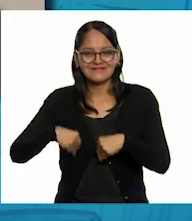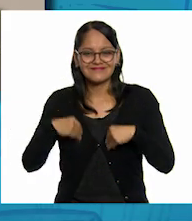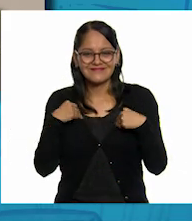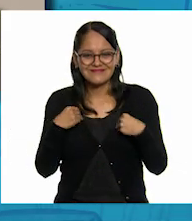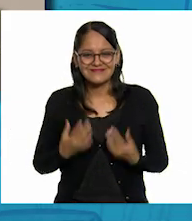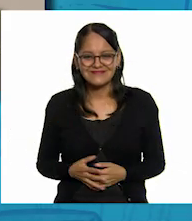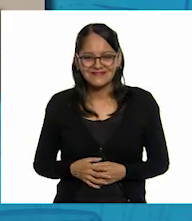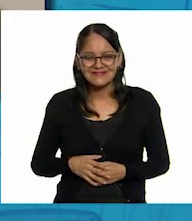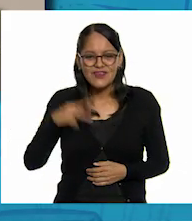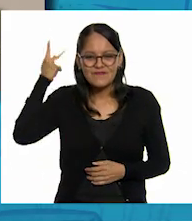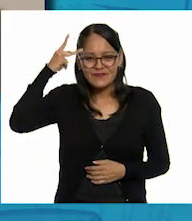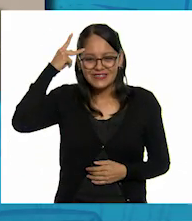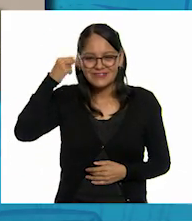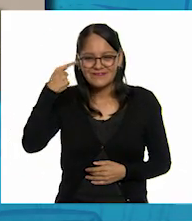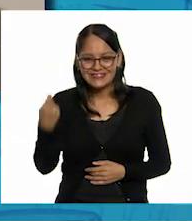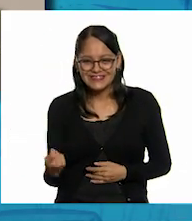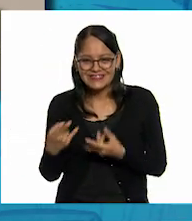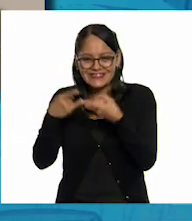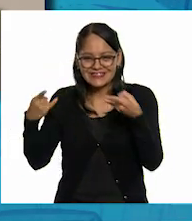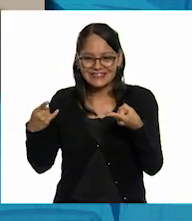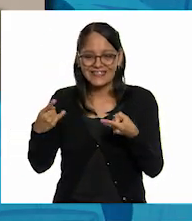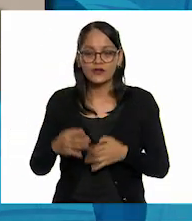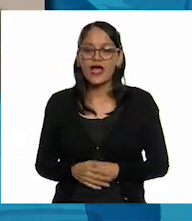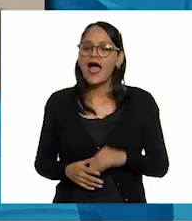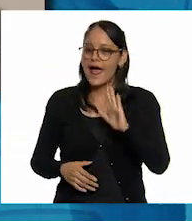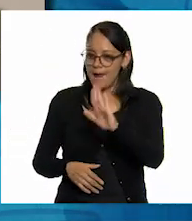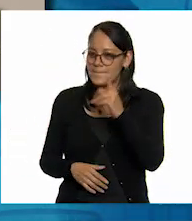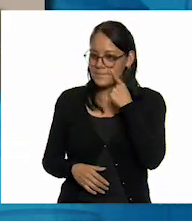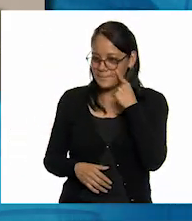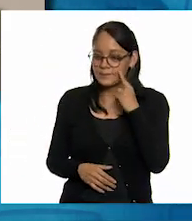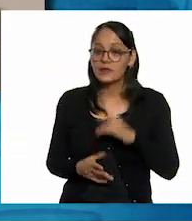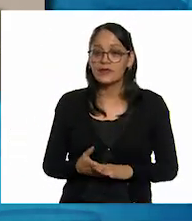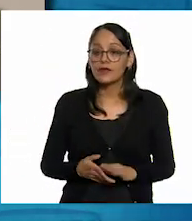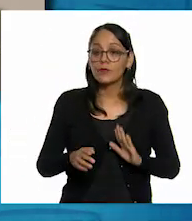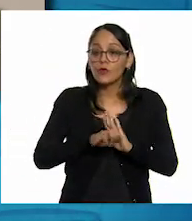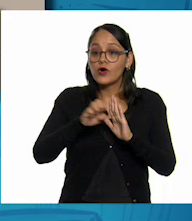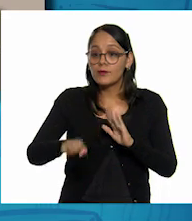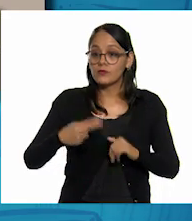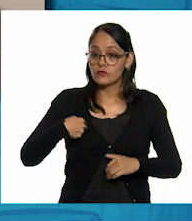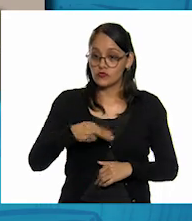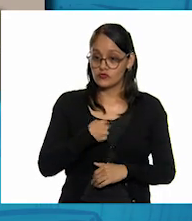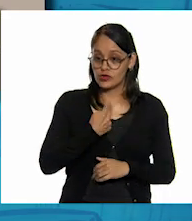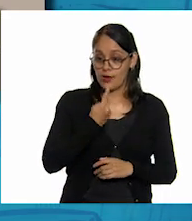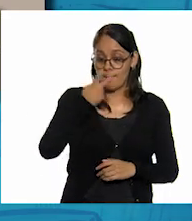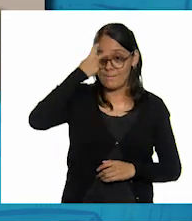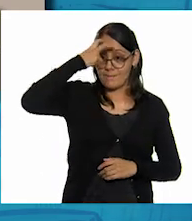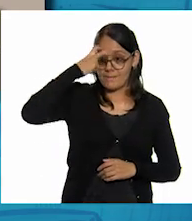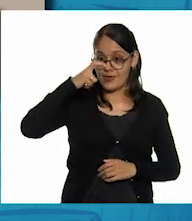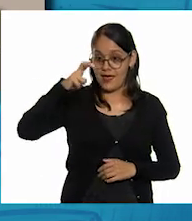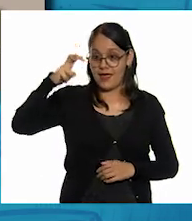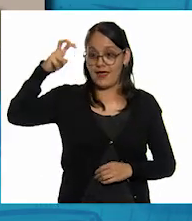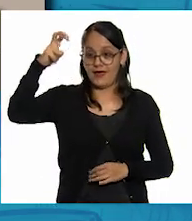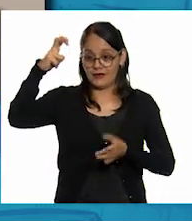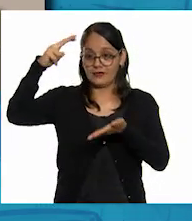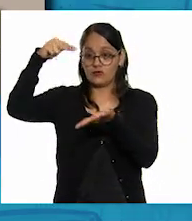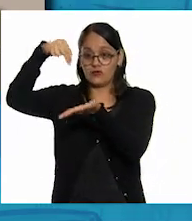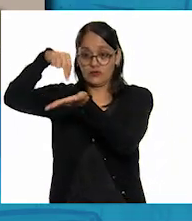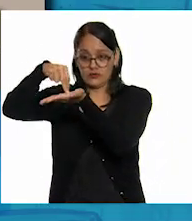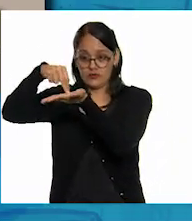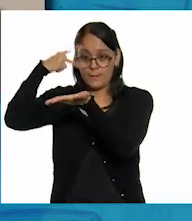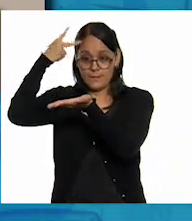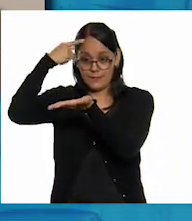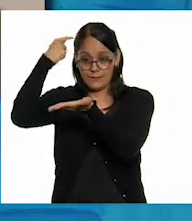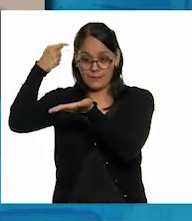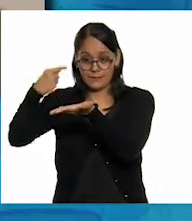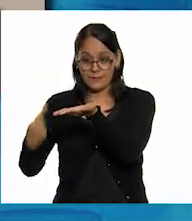Creo que lo que Juan Carlos quiere decir es que no es que viajemos al asteroide donde vive el Principito, ¿verdad? Sino